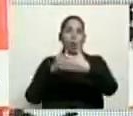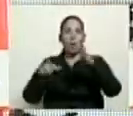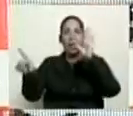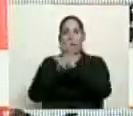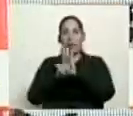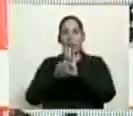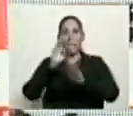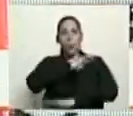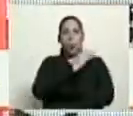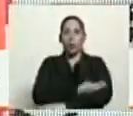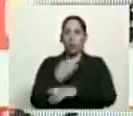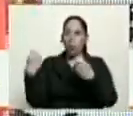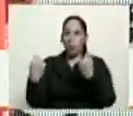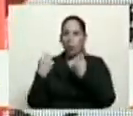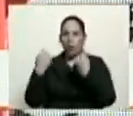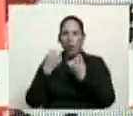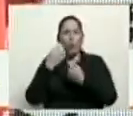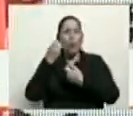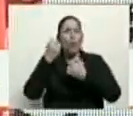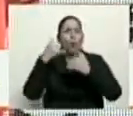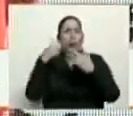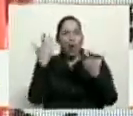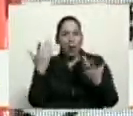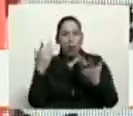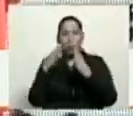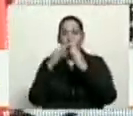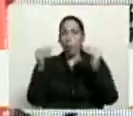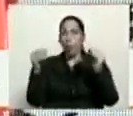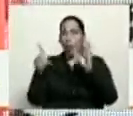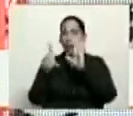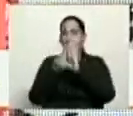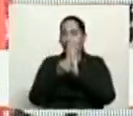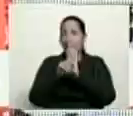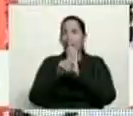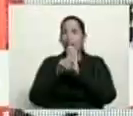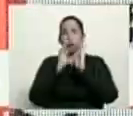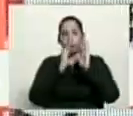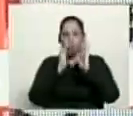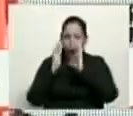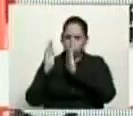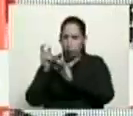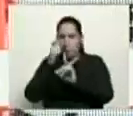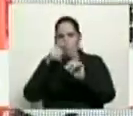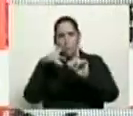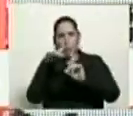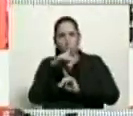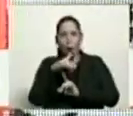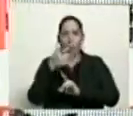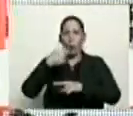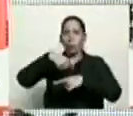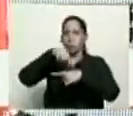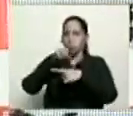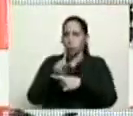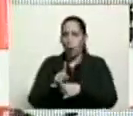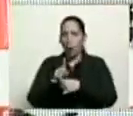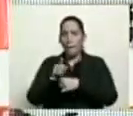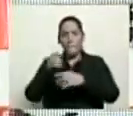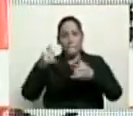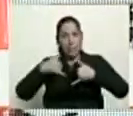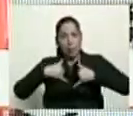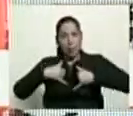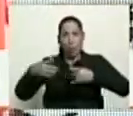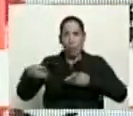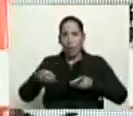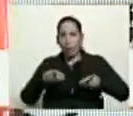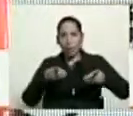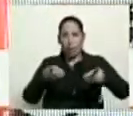popular? Toda la que se refiere al pueblo organizado, al pueblo protagonista de su destino,